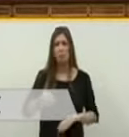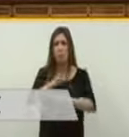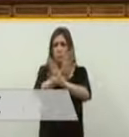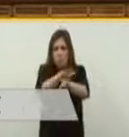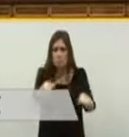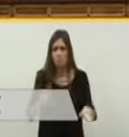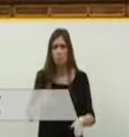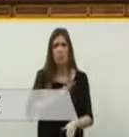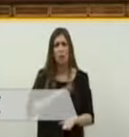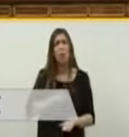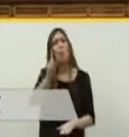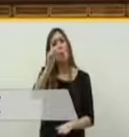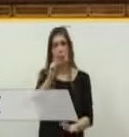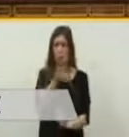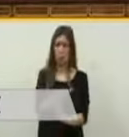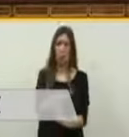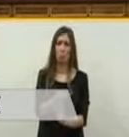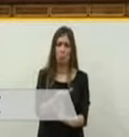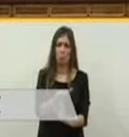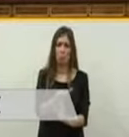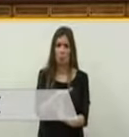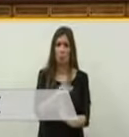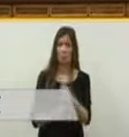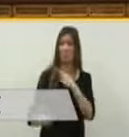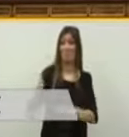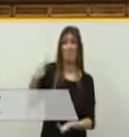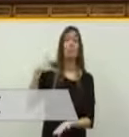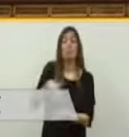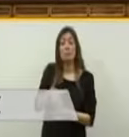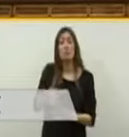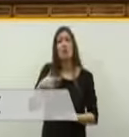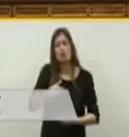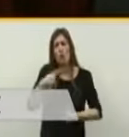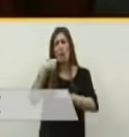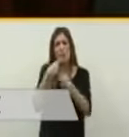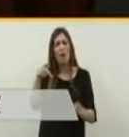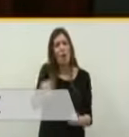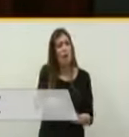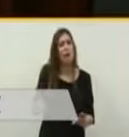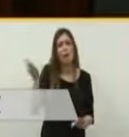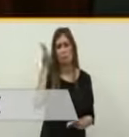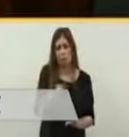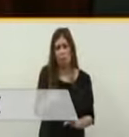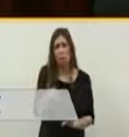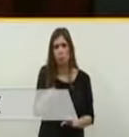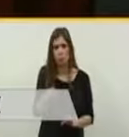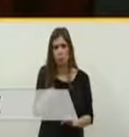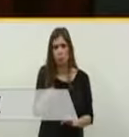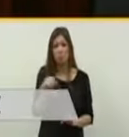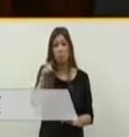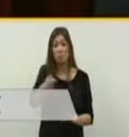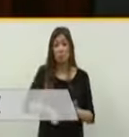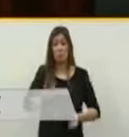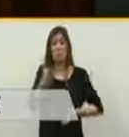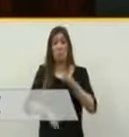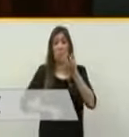Señorías, un momento. El otro día dije, y me reafirmo en ello, que esas expresiones que explotan